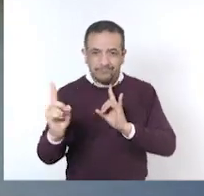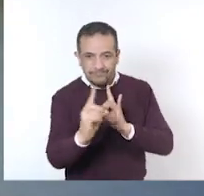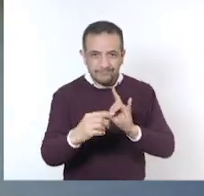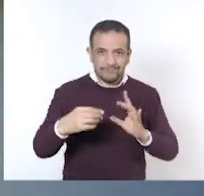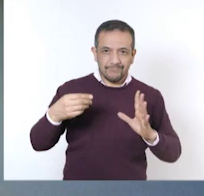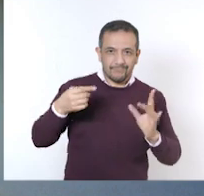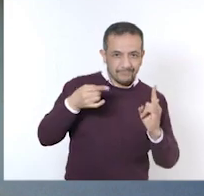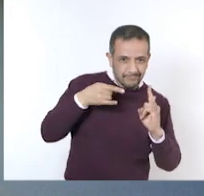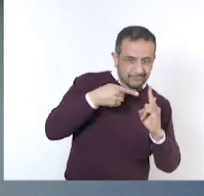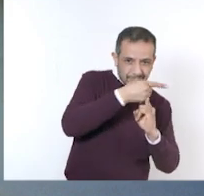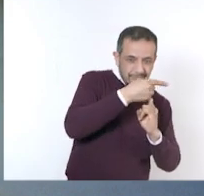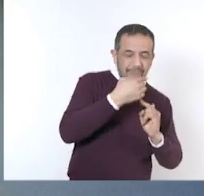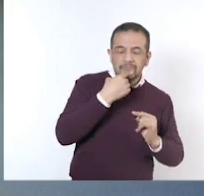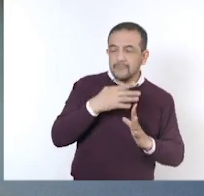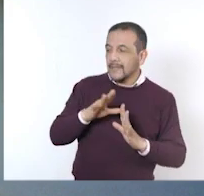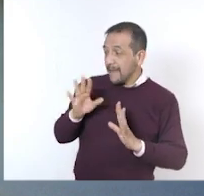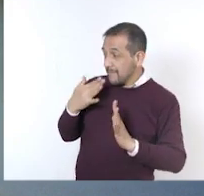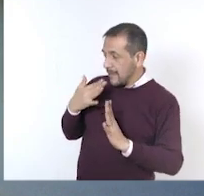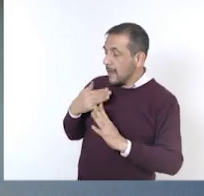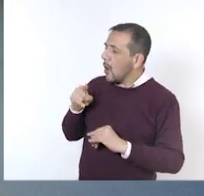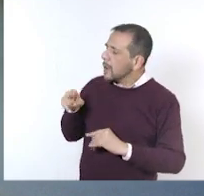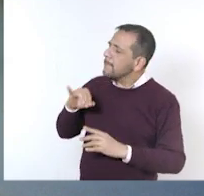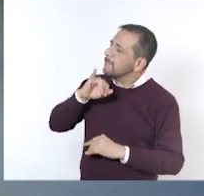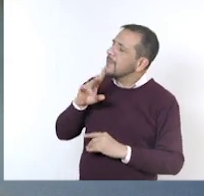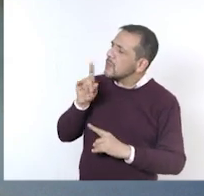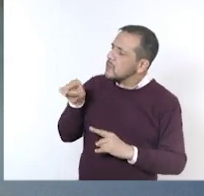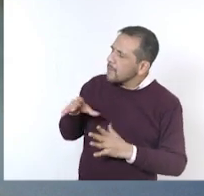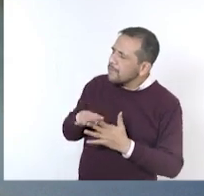es. Bien. Oye, Jesús. Dime, dime.